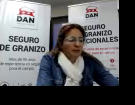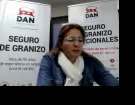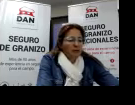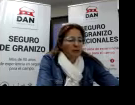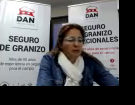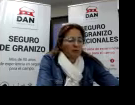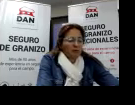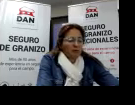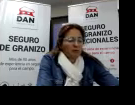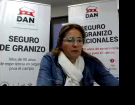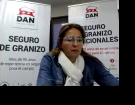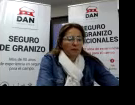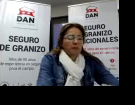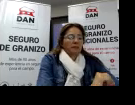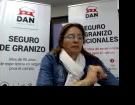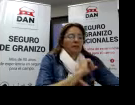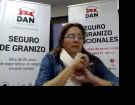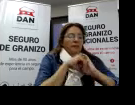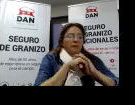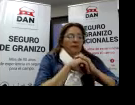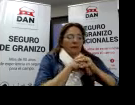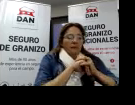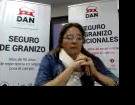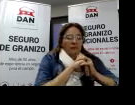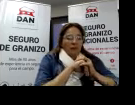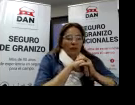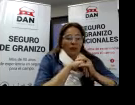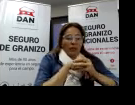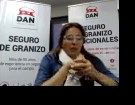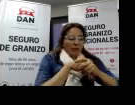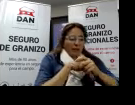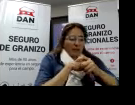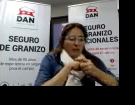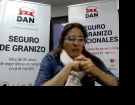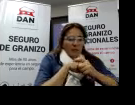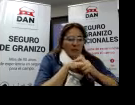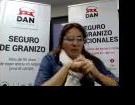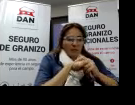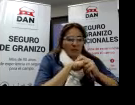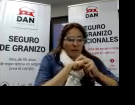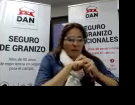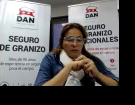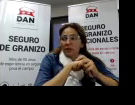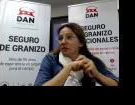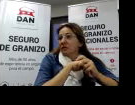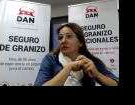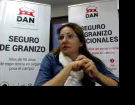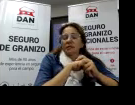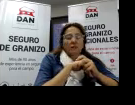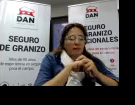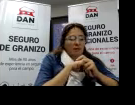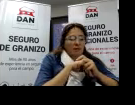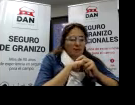destacados. Por eso decía que es como que se van complementando. Un mapa realza lo del oeste argentino y el otro mapa, la tendencia